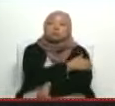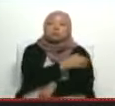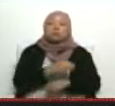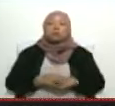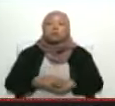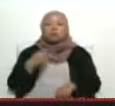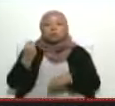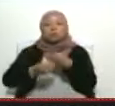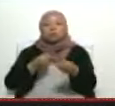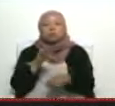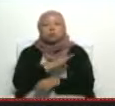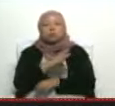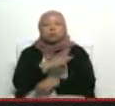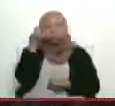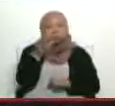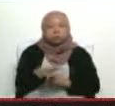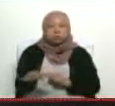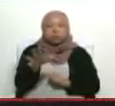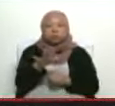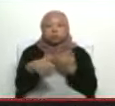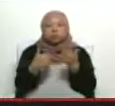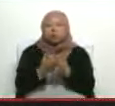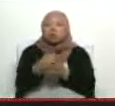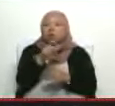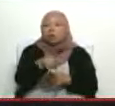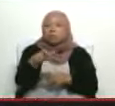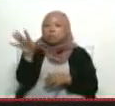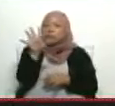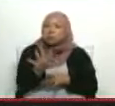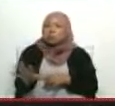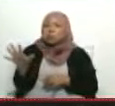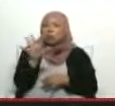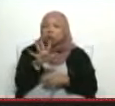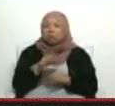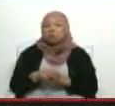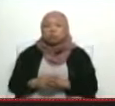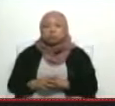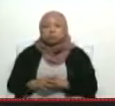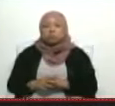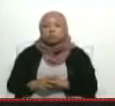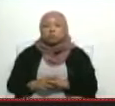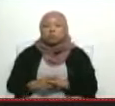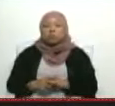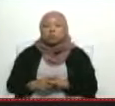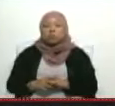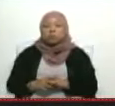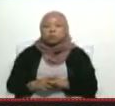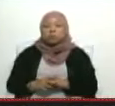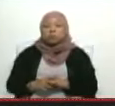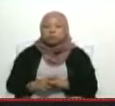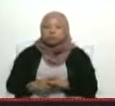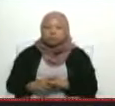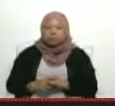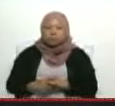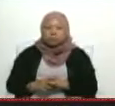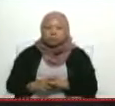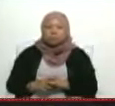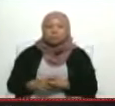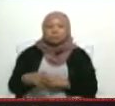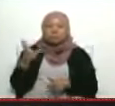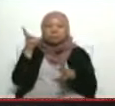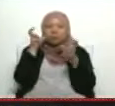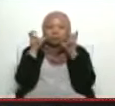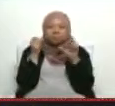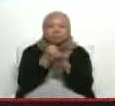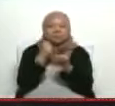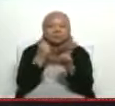pero que pertenecen a la peor hemisferio occidental, que cuando oyen,